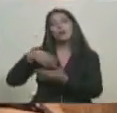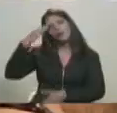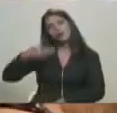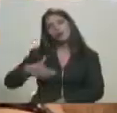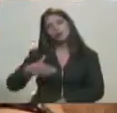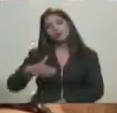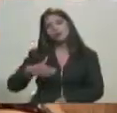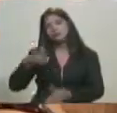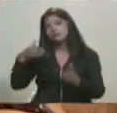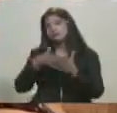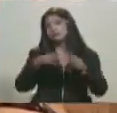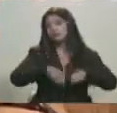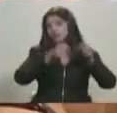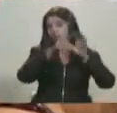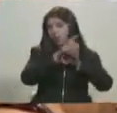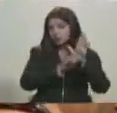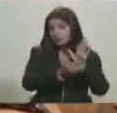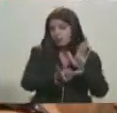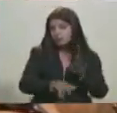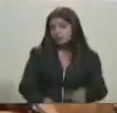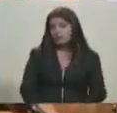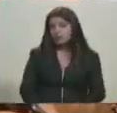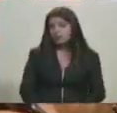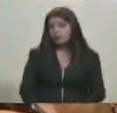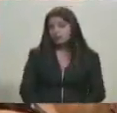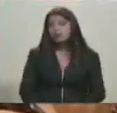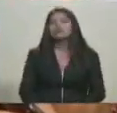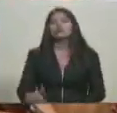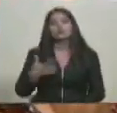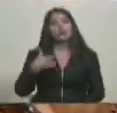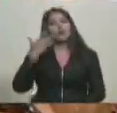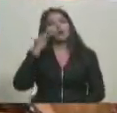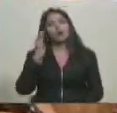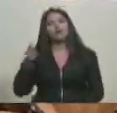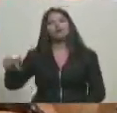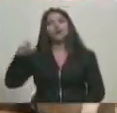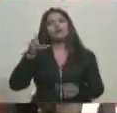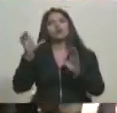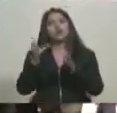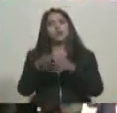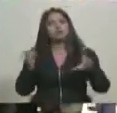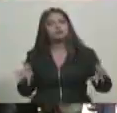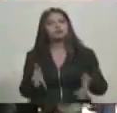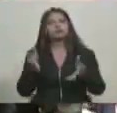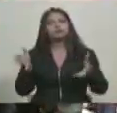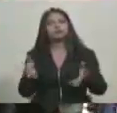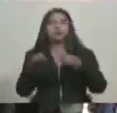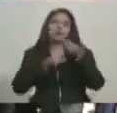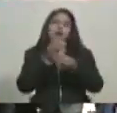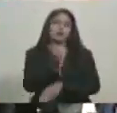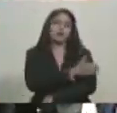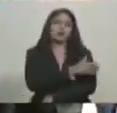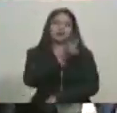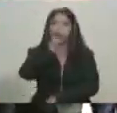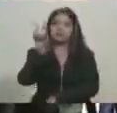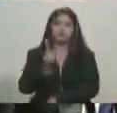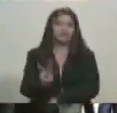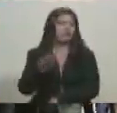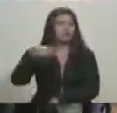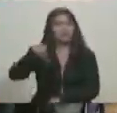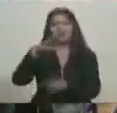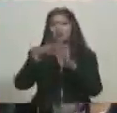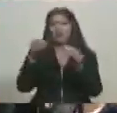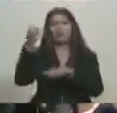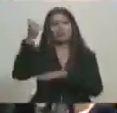Constituyente? Yo creo que todos esos grupos están alentados por lo que ha venido haciendo la derecha venezolana. Todo,